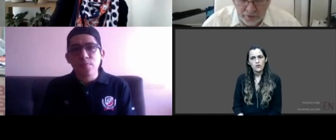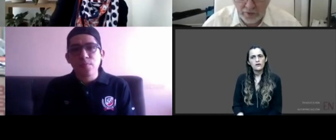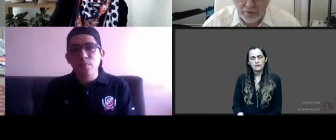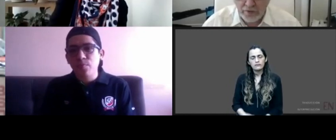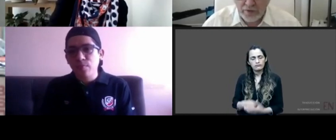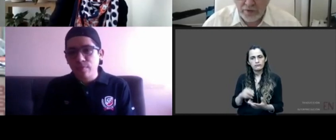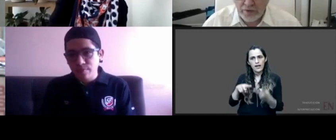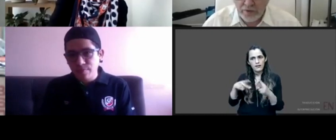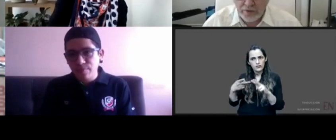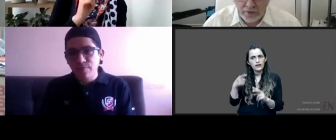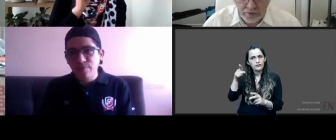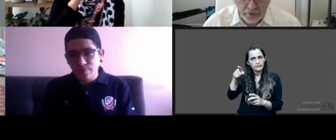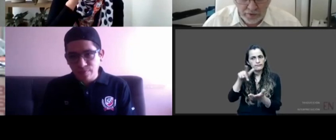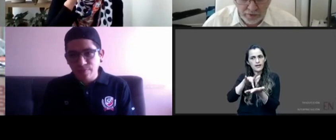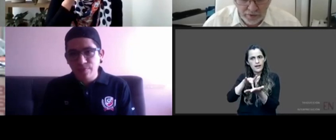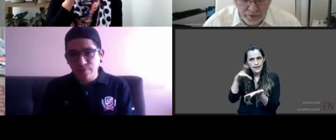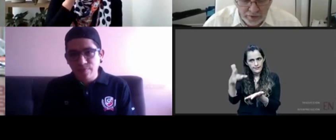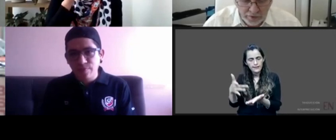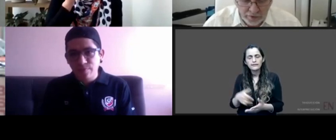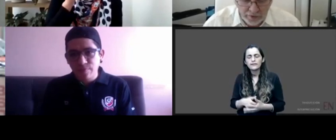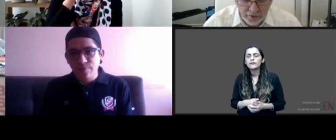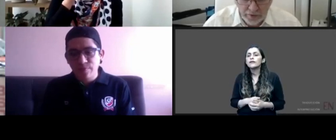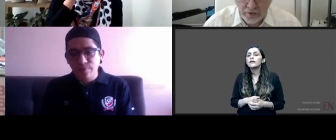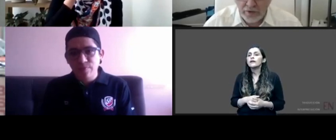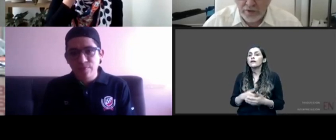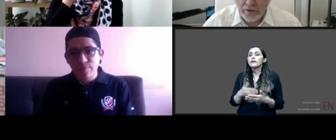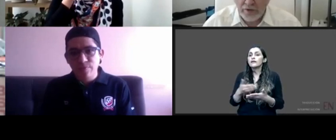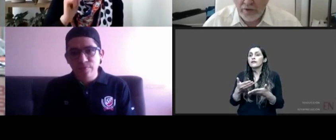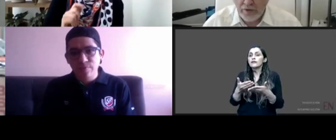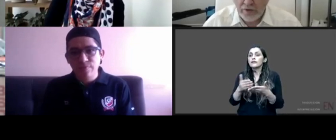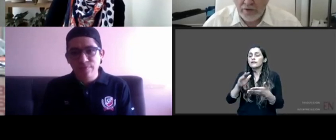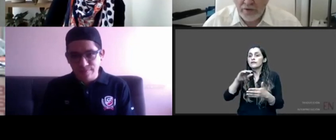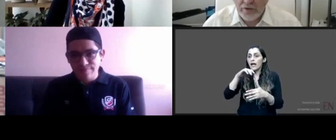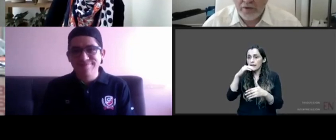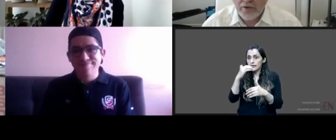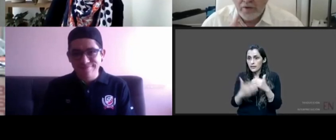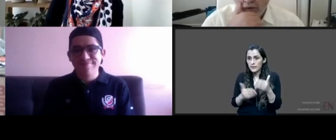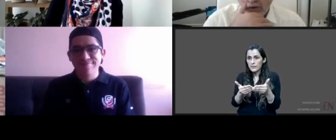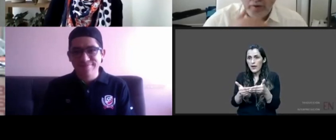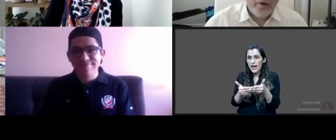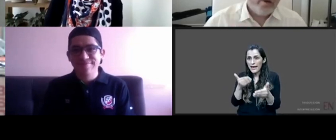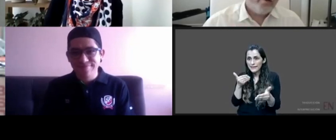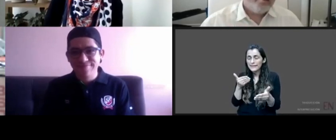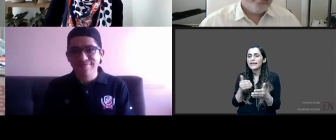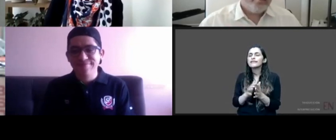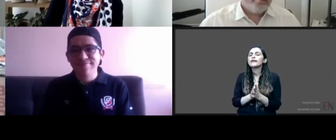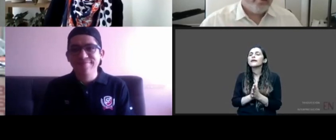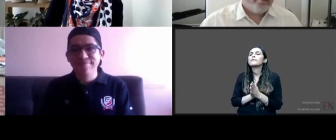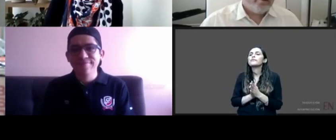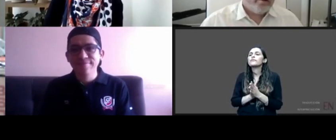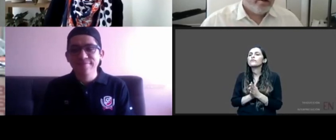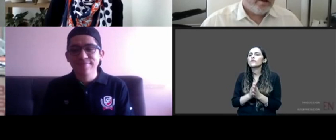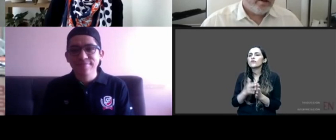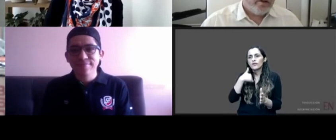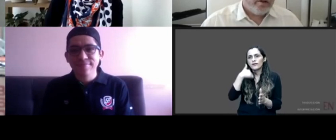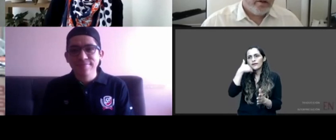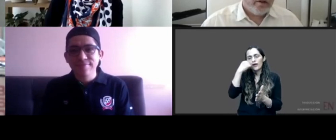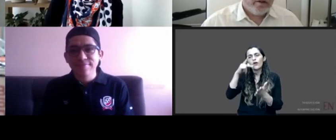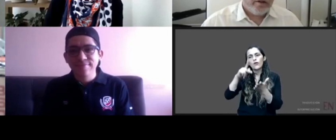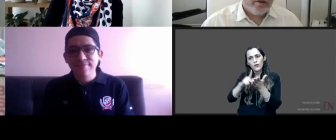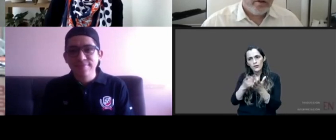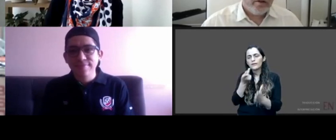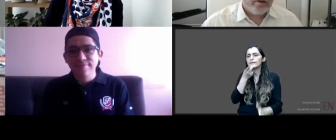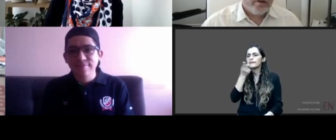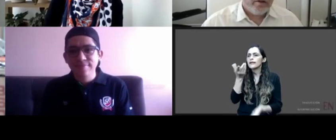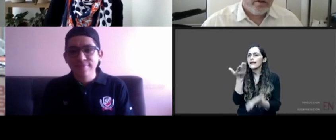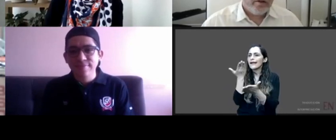Al contrario, muchas gracias. Antes de despedirnos, quiero reiterar nuestro agradecimiento a quienes apoyaron en la interpretación de lengua